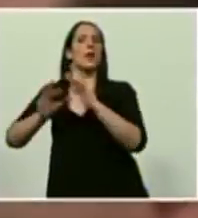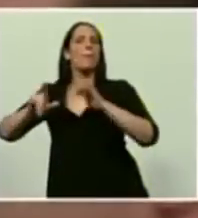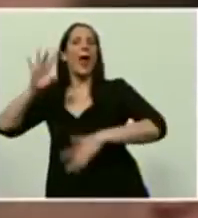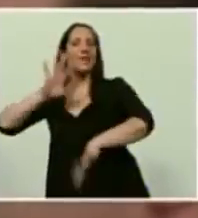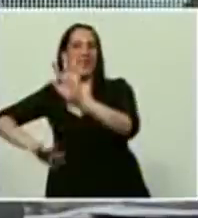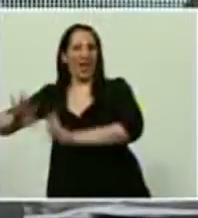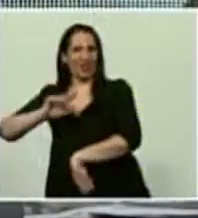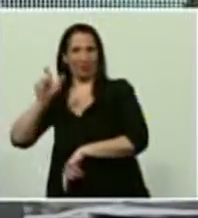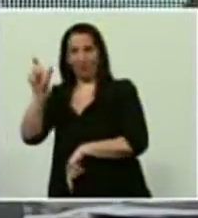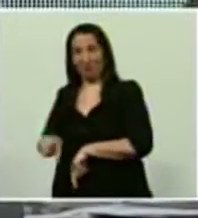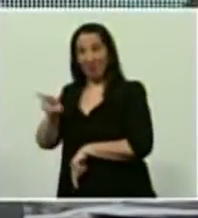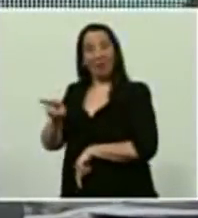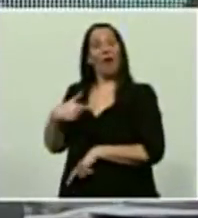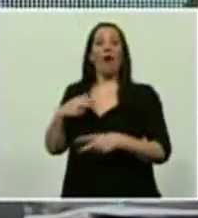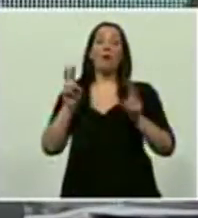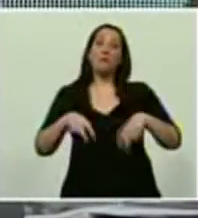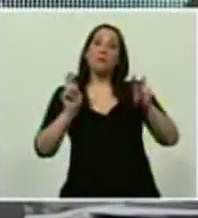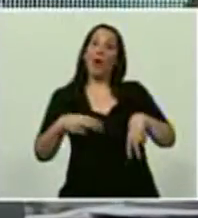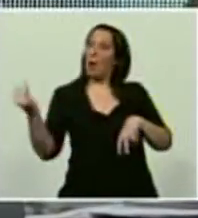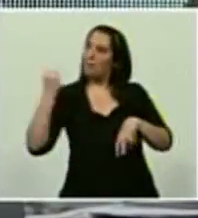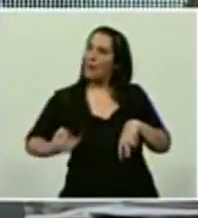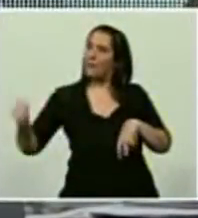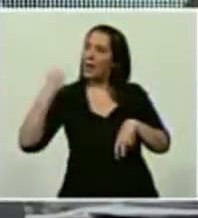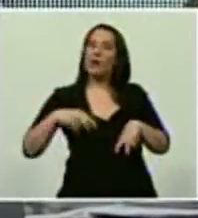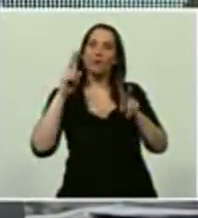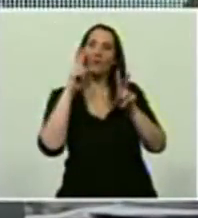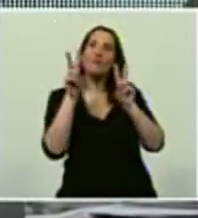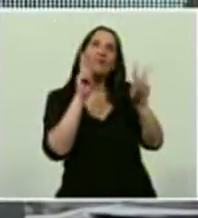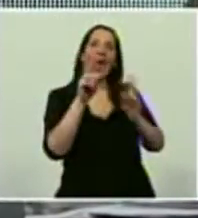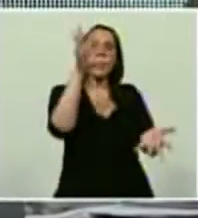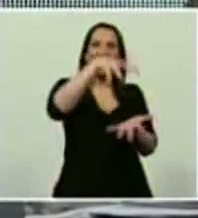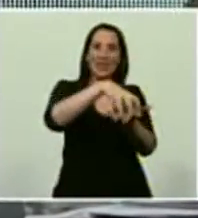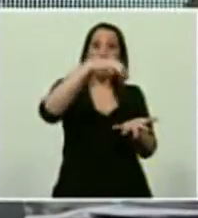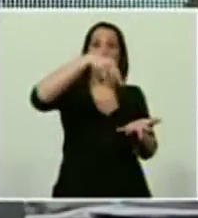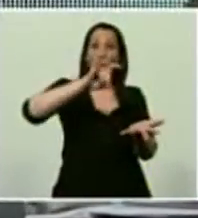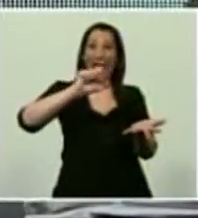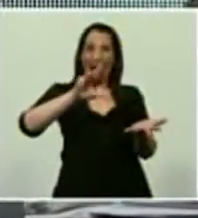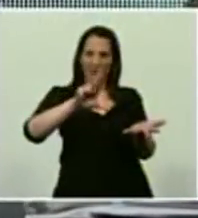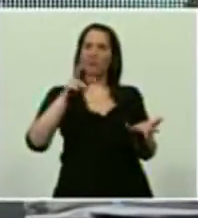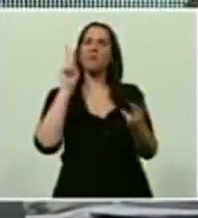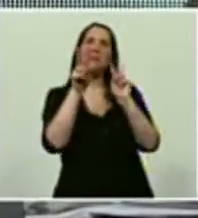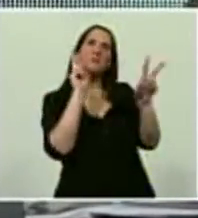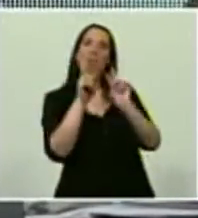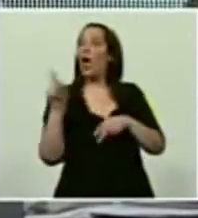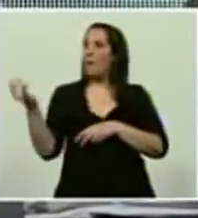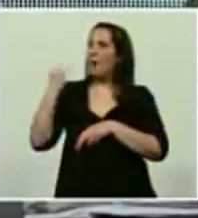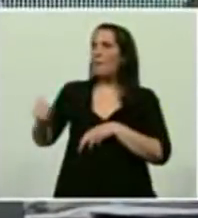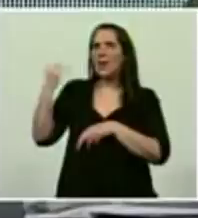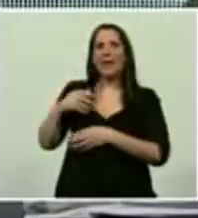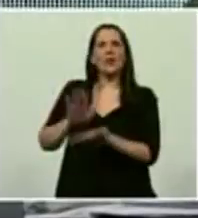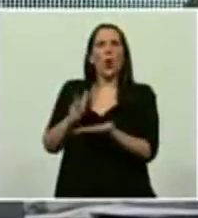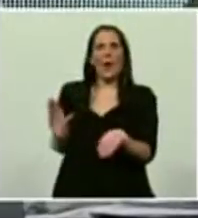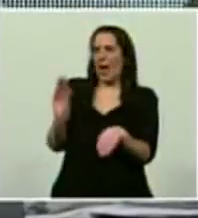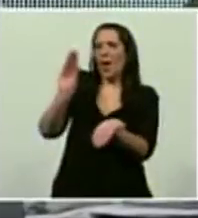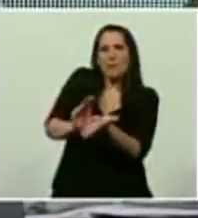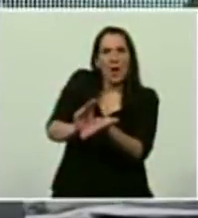me explicaba en la recorrida que hoy hacíamos por el Centro de Medicina Nuclear de Río Gallegos la inversión y la magnitud